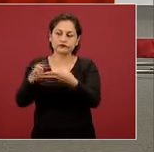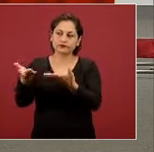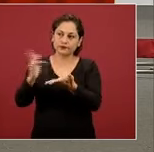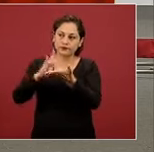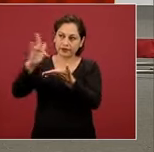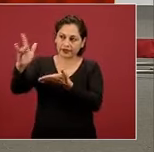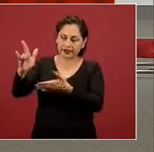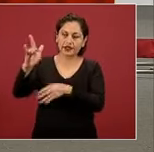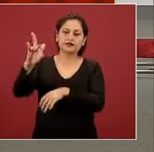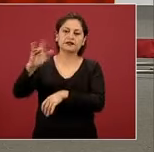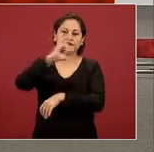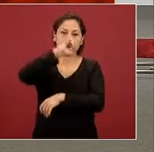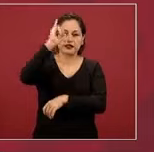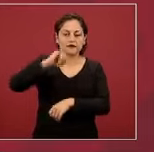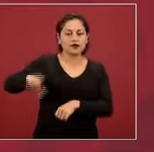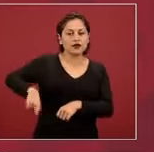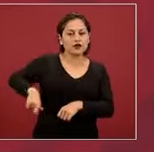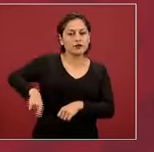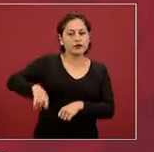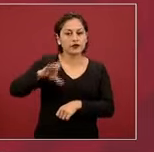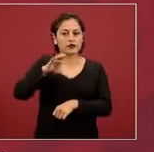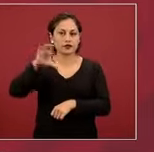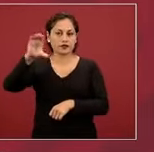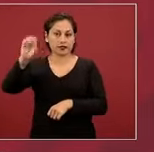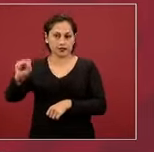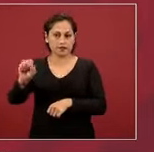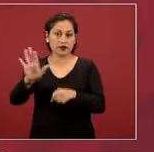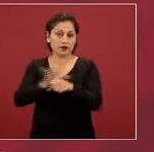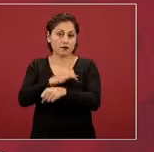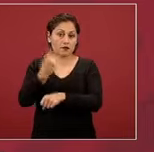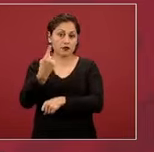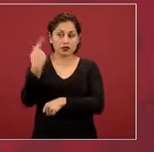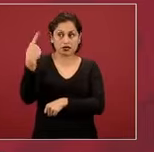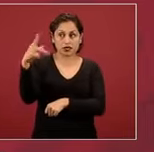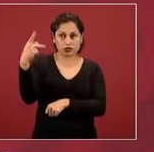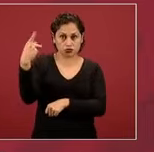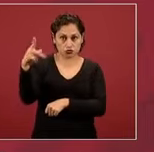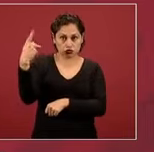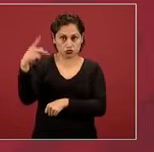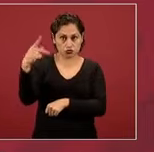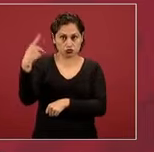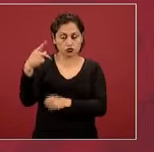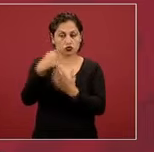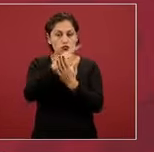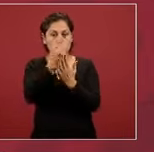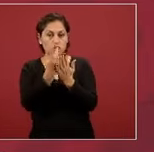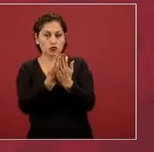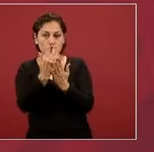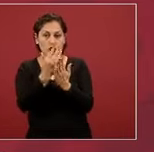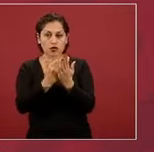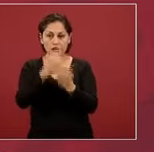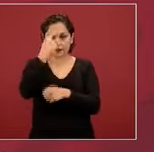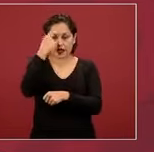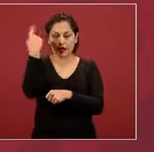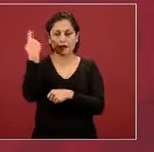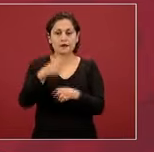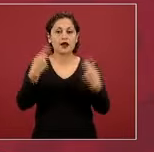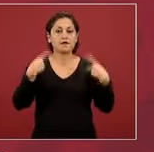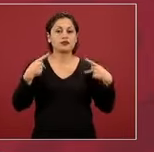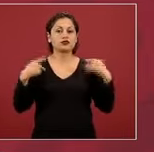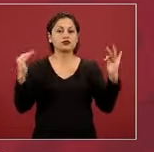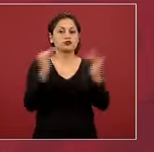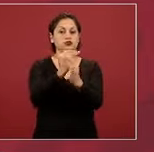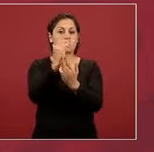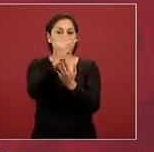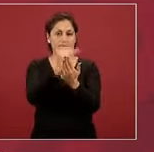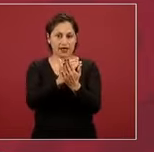Sheinbaum, jefa de gobierno de la Ciudad de México, porque son parte de las actividades de regulación de la densidad poblacional en el